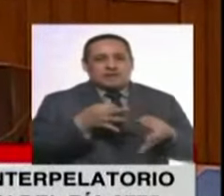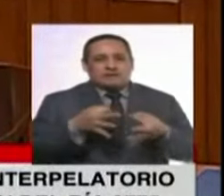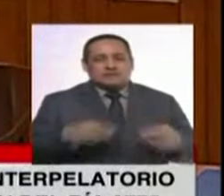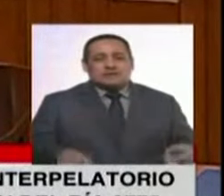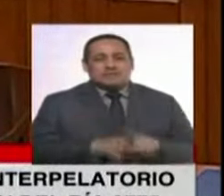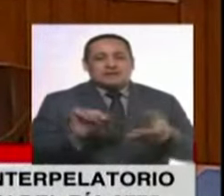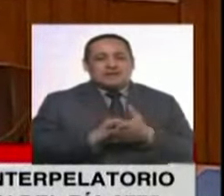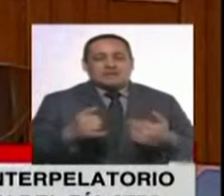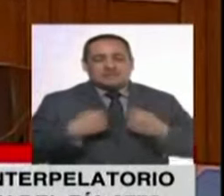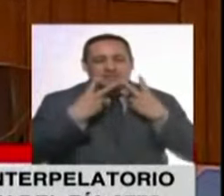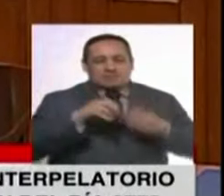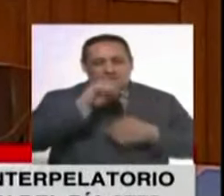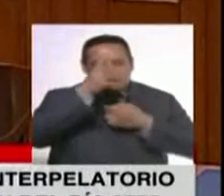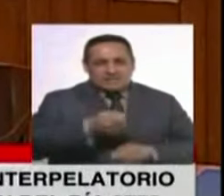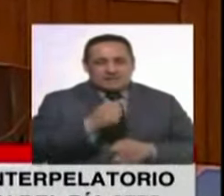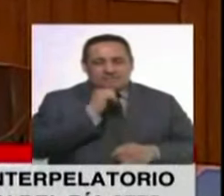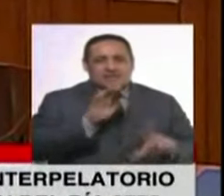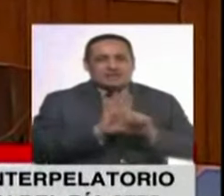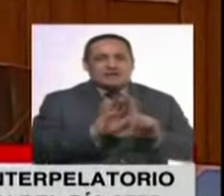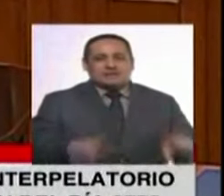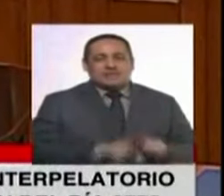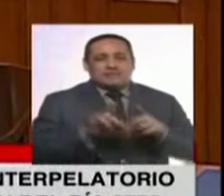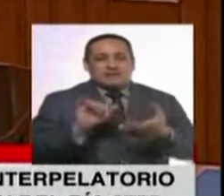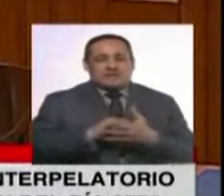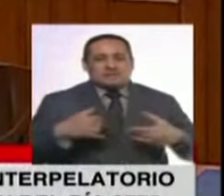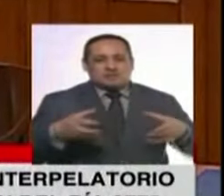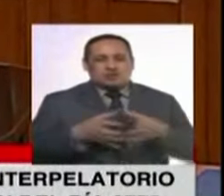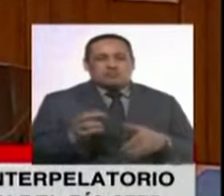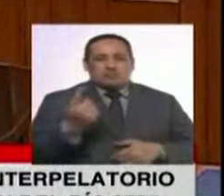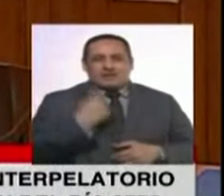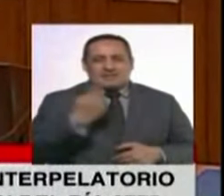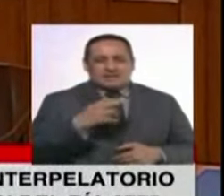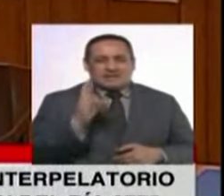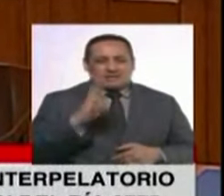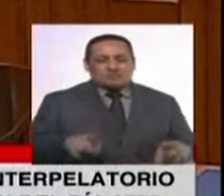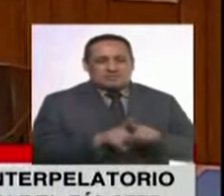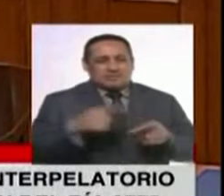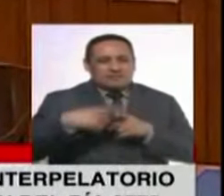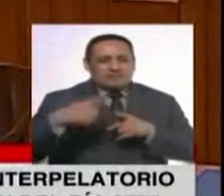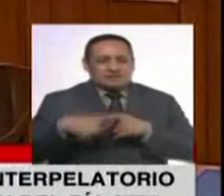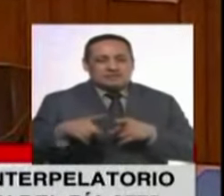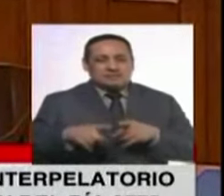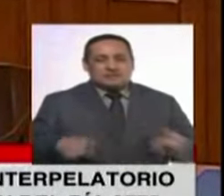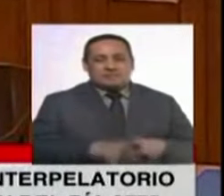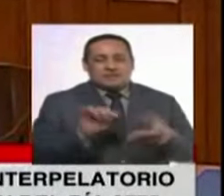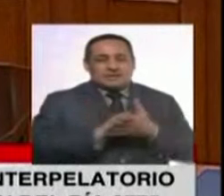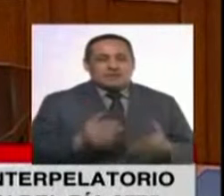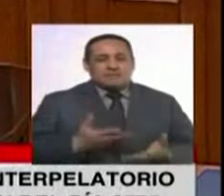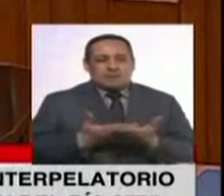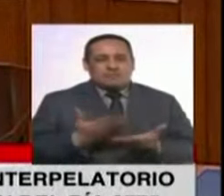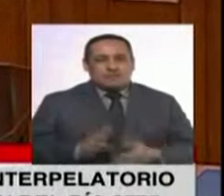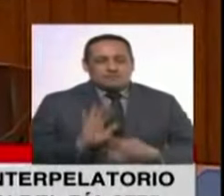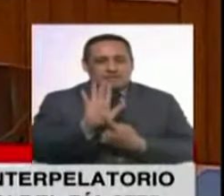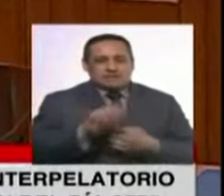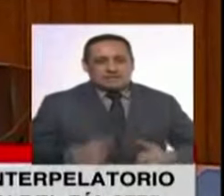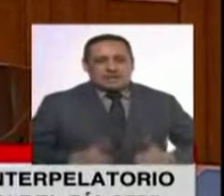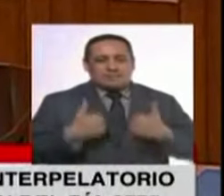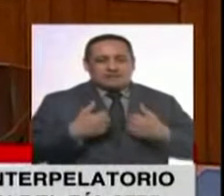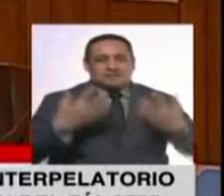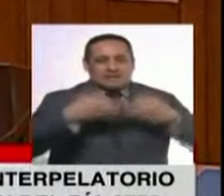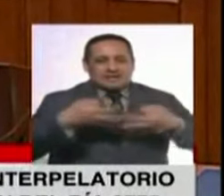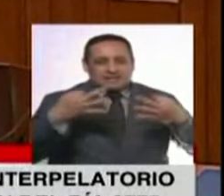la minería ilegal y criminalidad organizada entre otras que ponen en riesgo la vida e